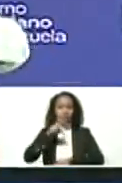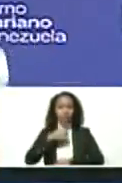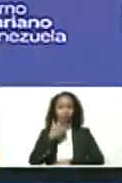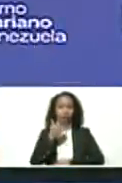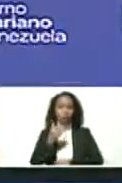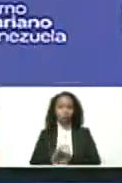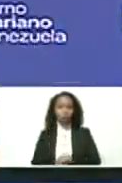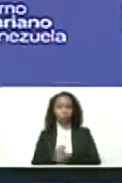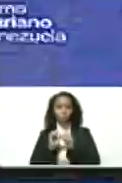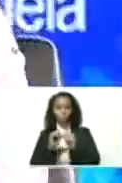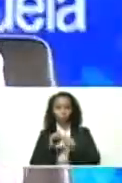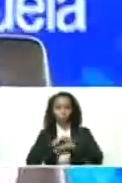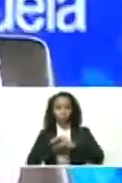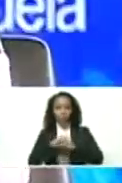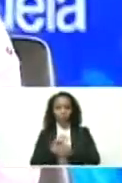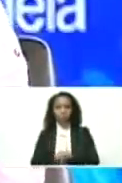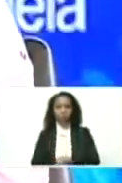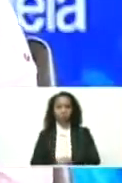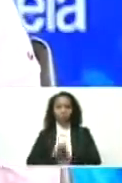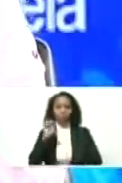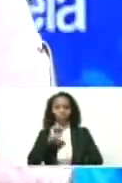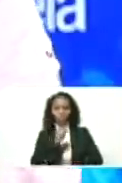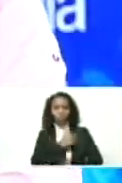Continúe, ministra.